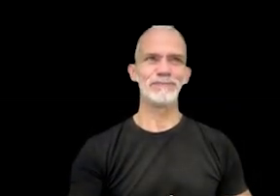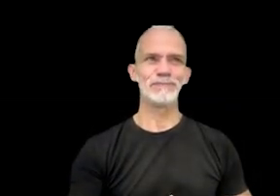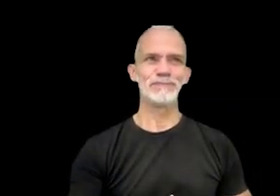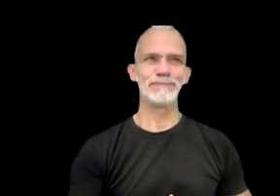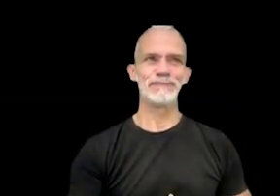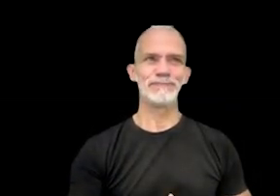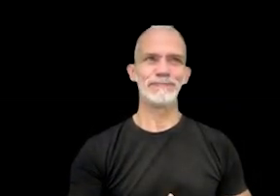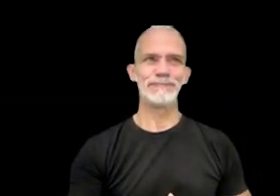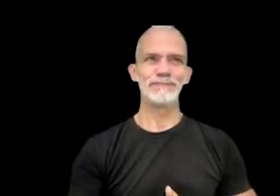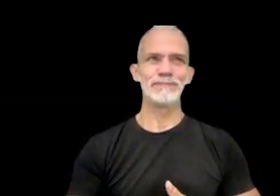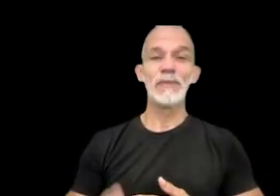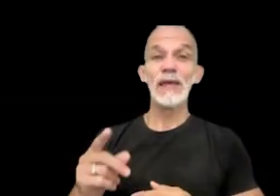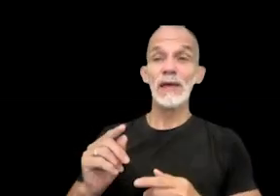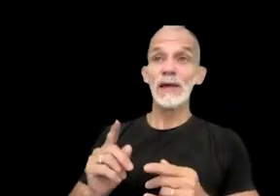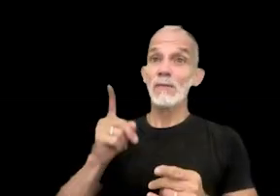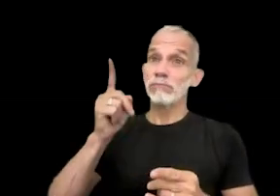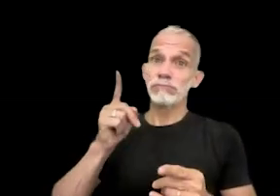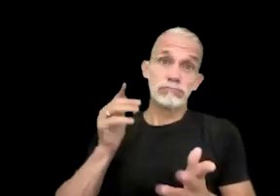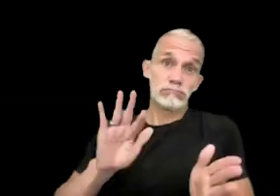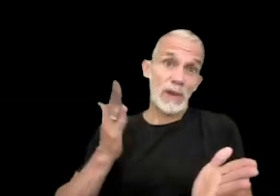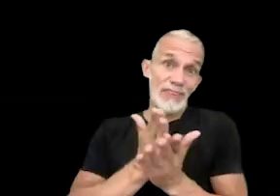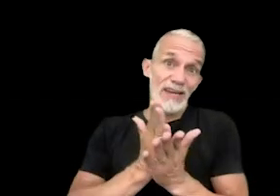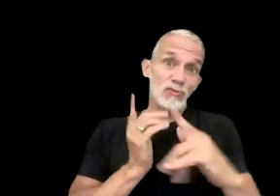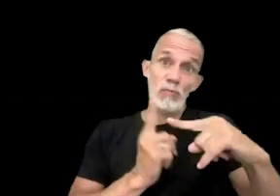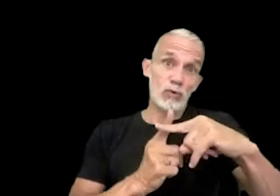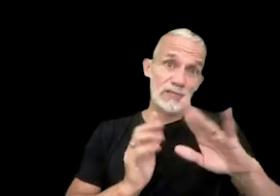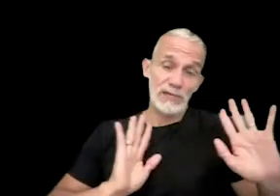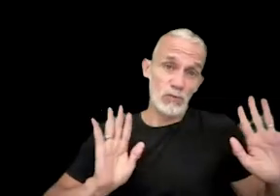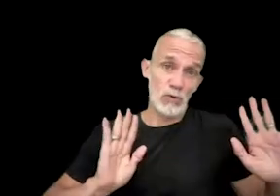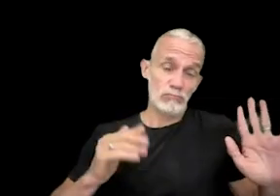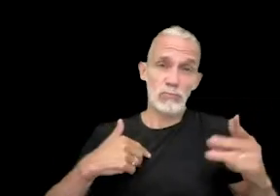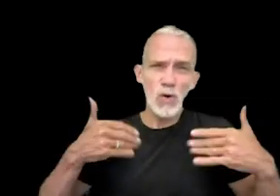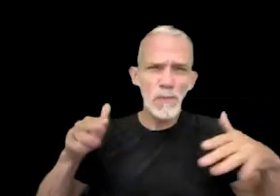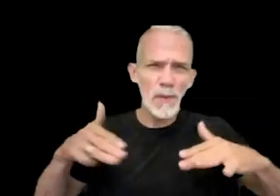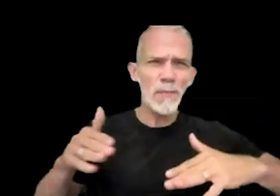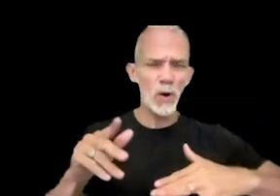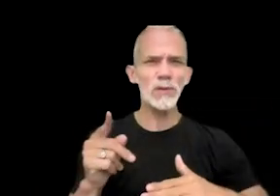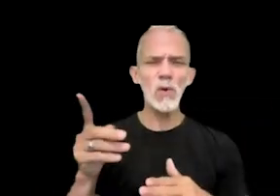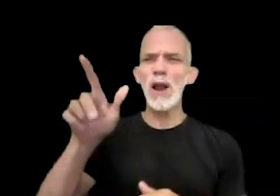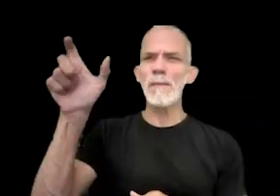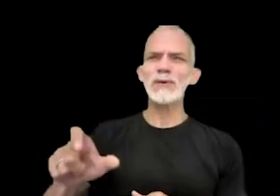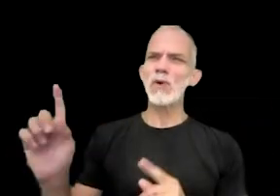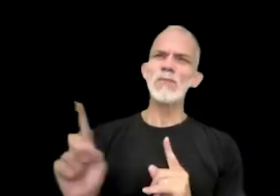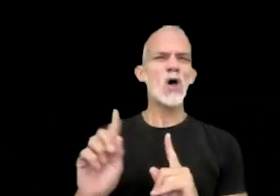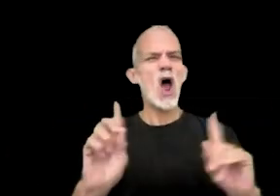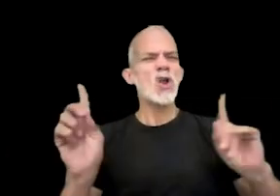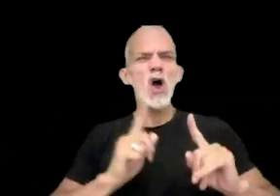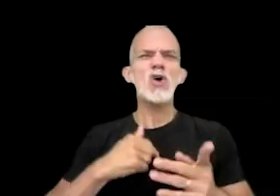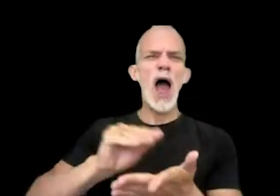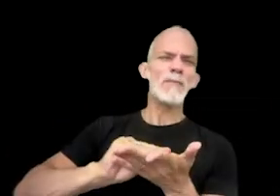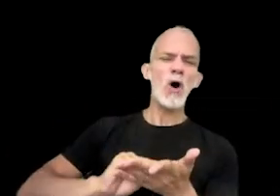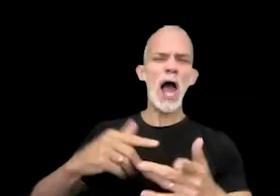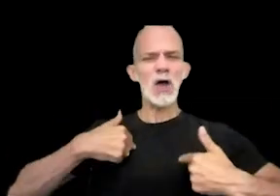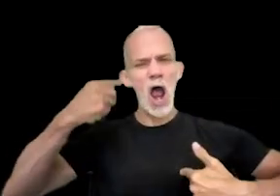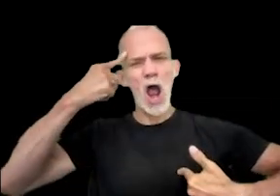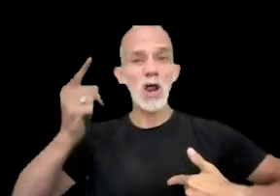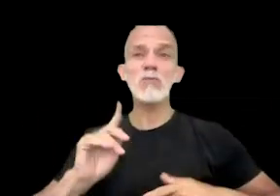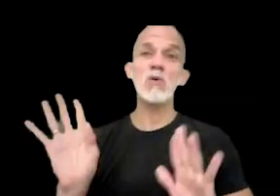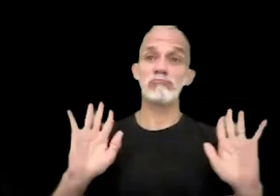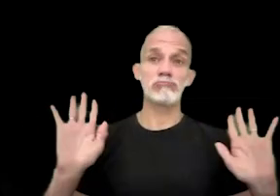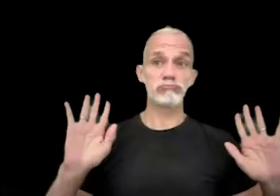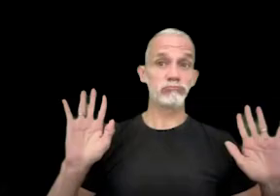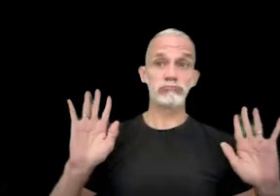Nuestro norte es el derecho positivo. A mí no me importa lo que venga alguien que me diga, no, porque yo soy abogado y a mí me parece que tal